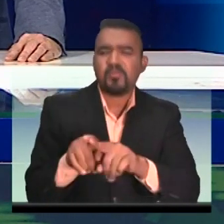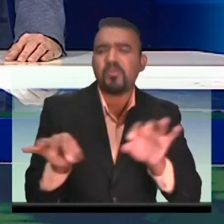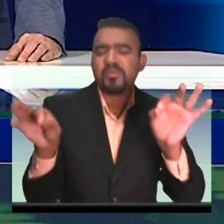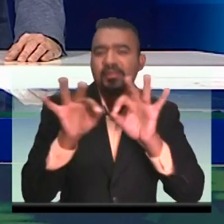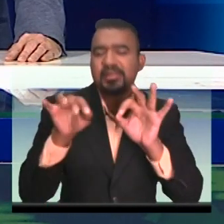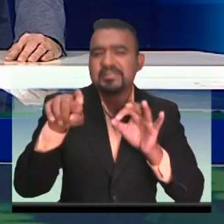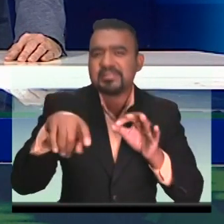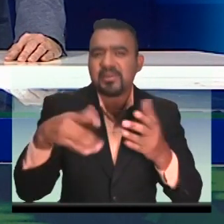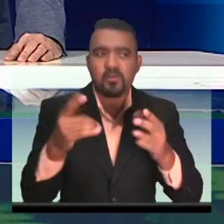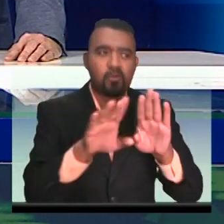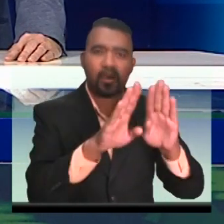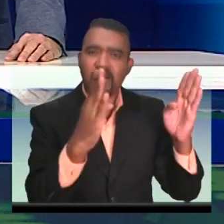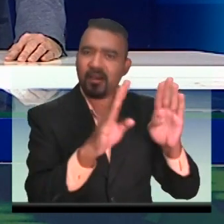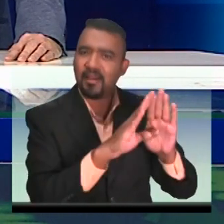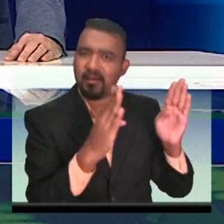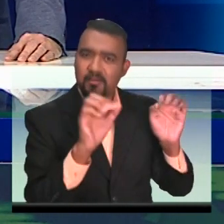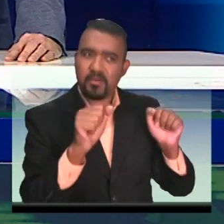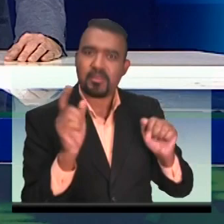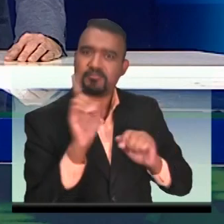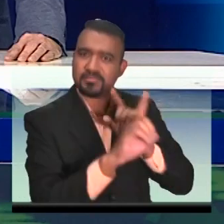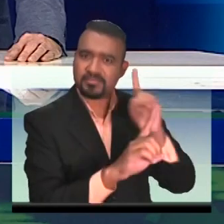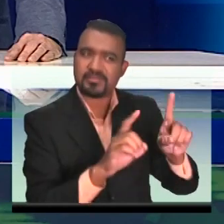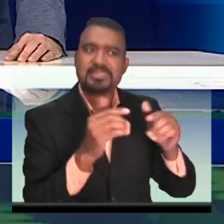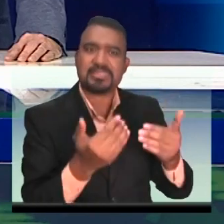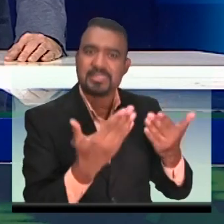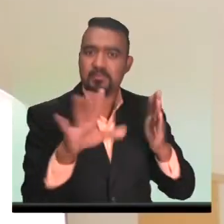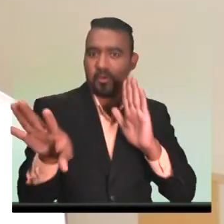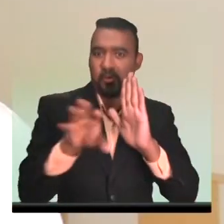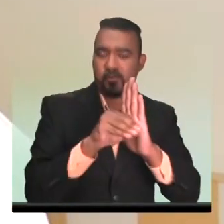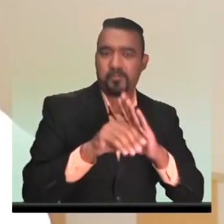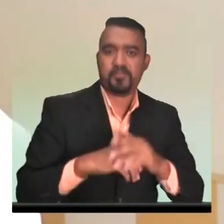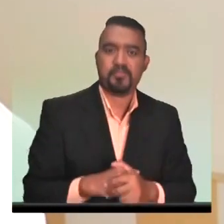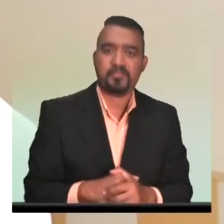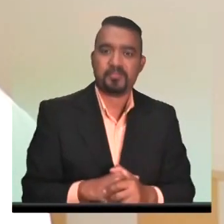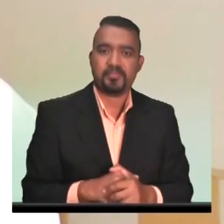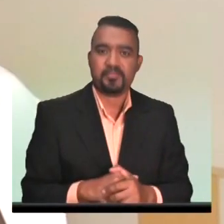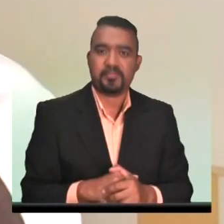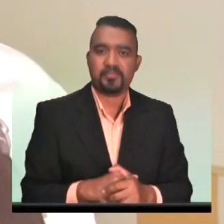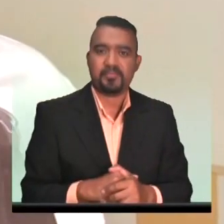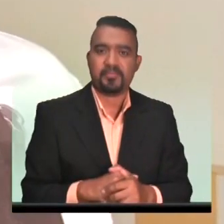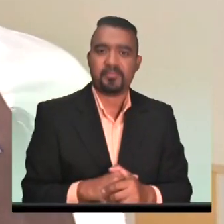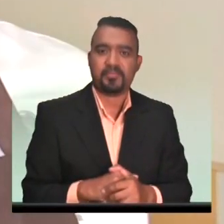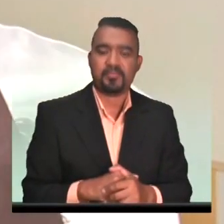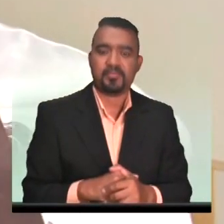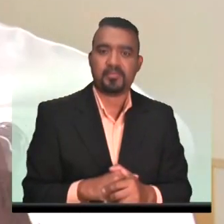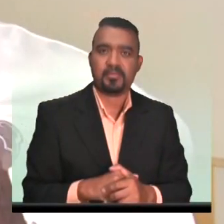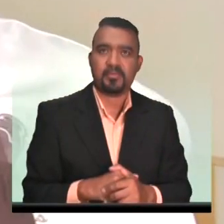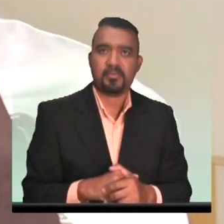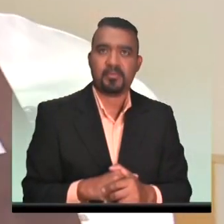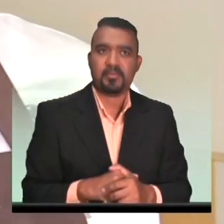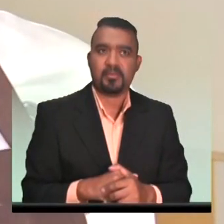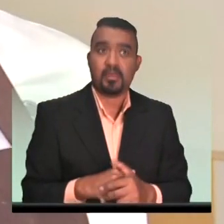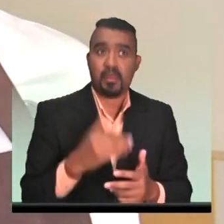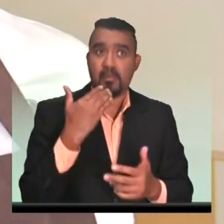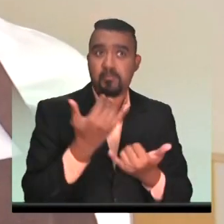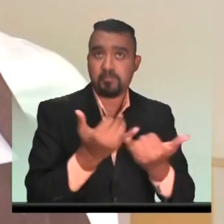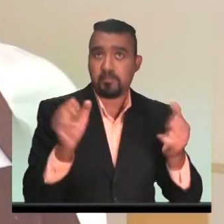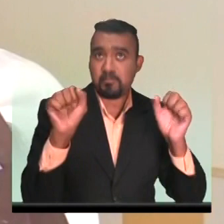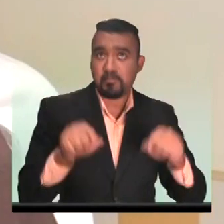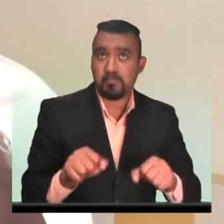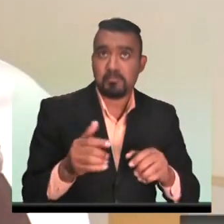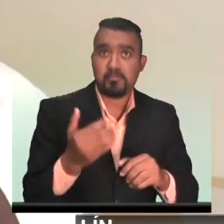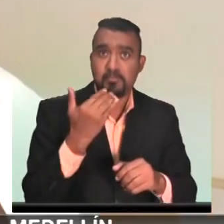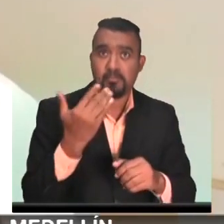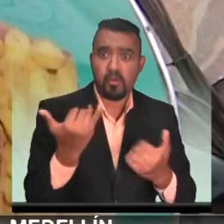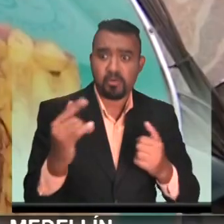clientes al interior de los establecimientos. Los domingos entonces se mantiene full, pero mire hoy, no hay nada, no me he